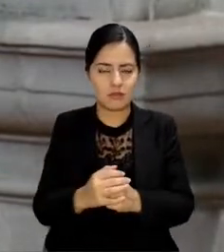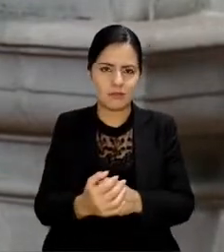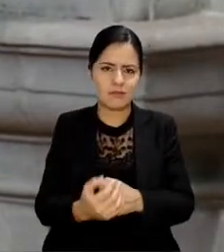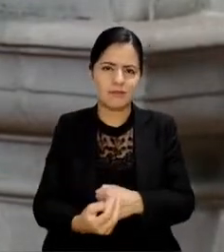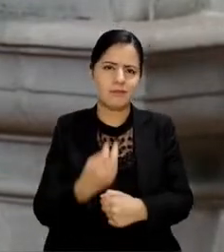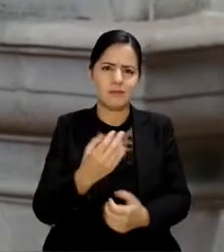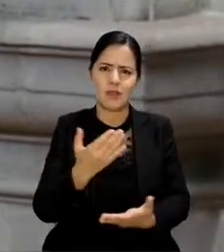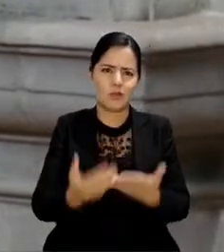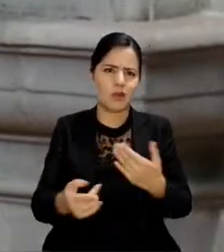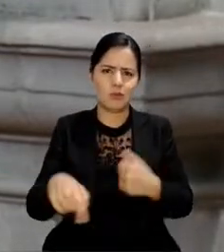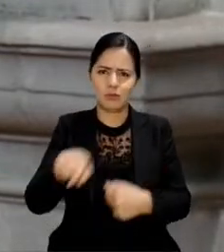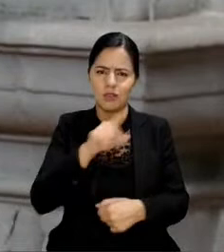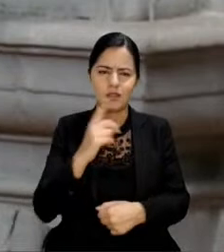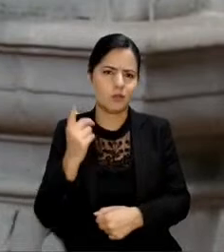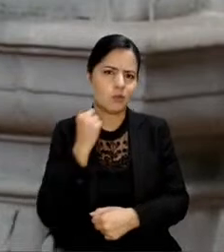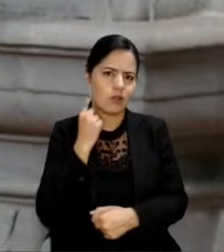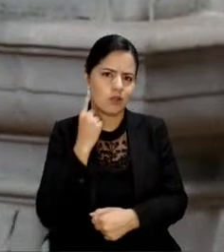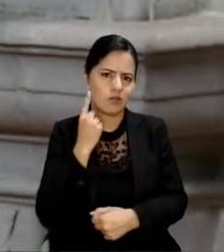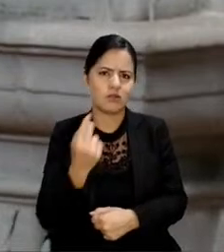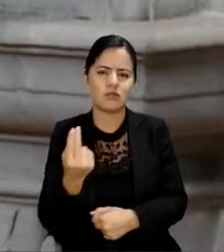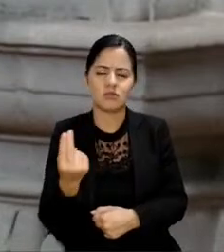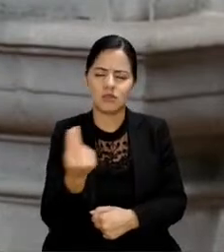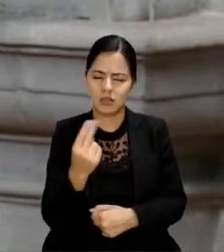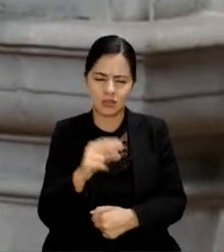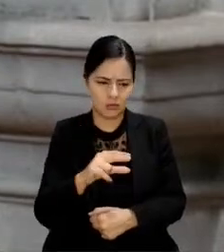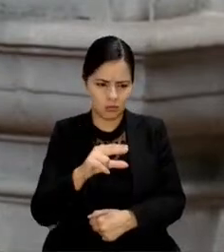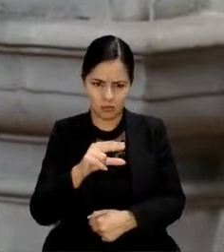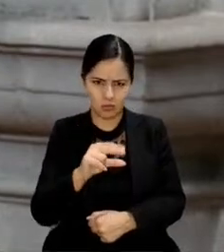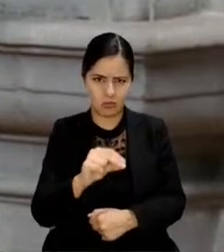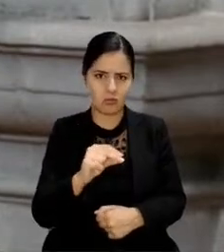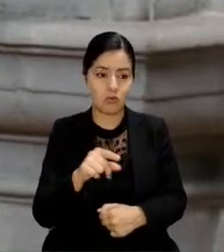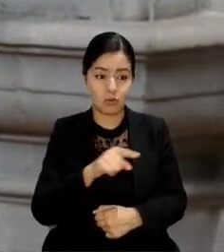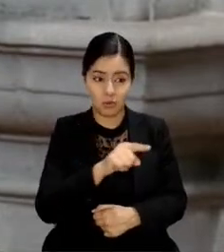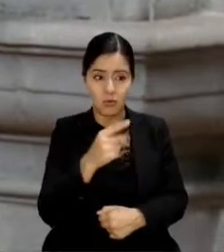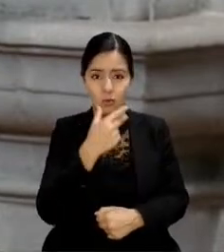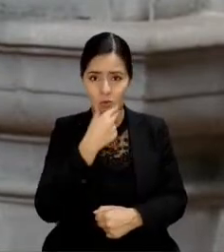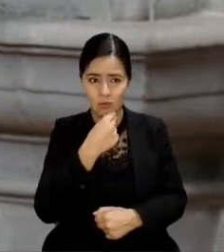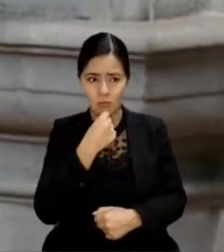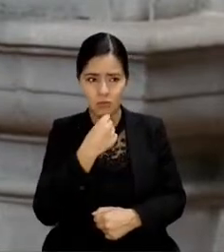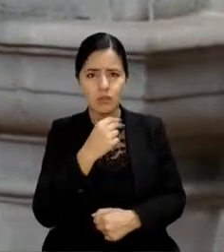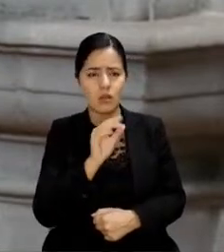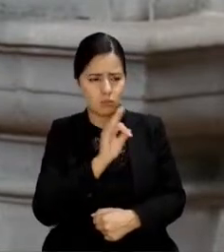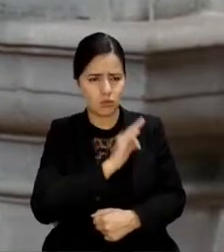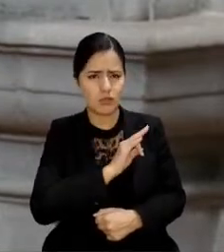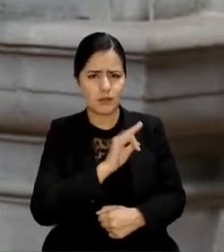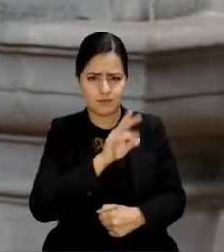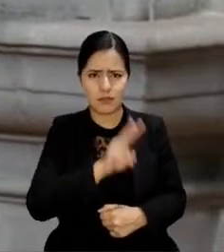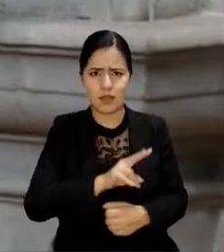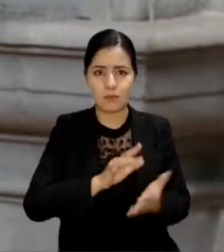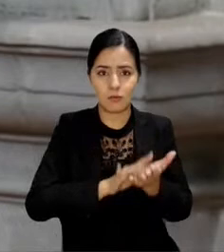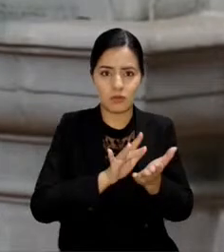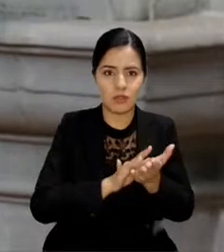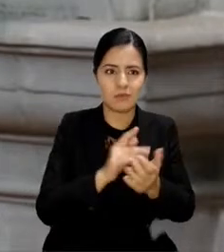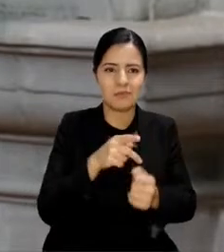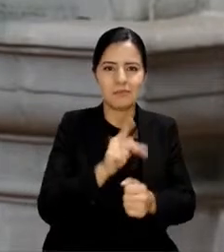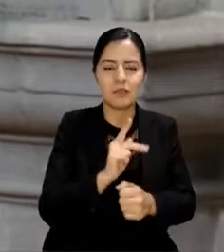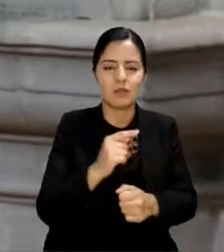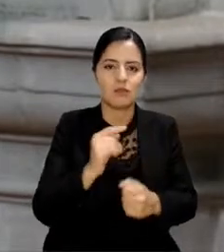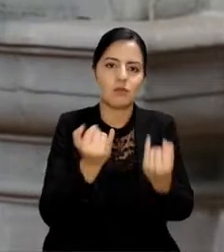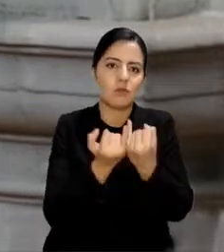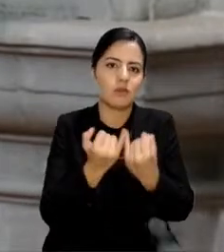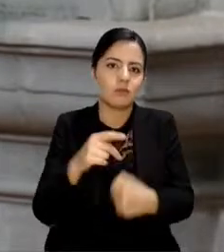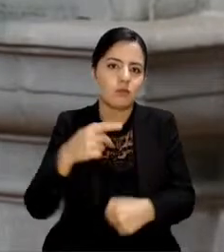nosotras como diputadas, contar y convencer con el criterio de los hombres para que sepamos que esta